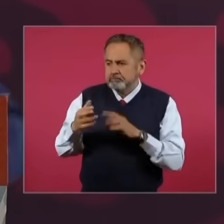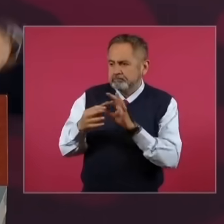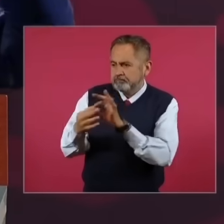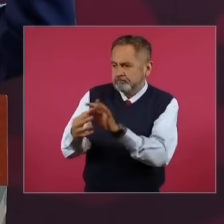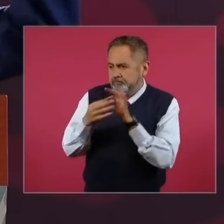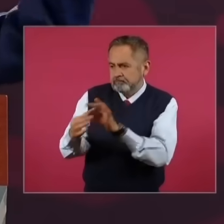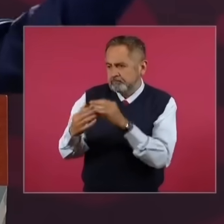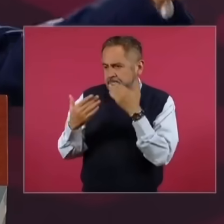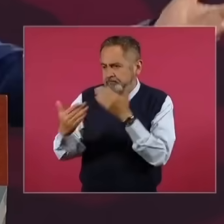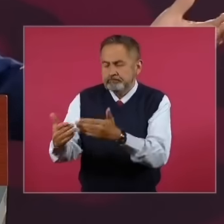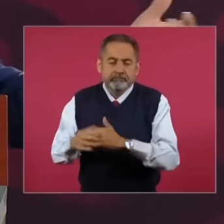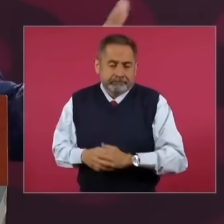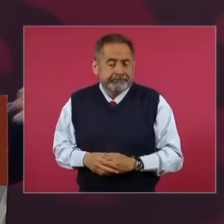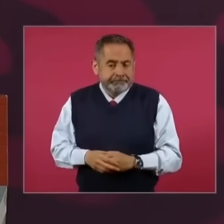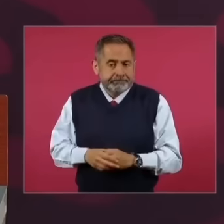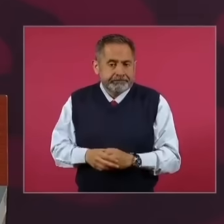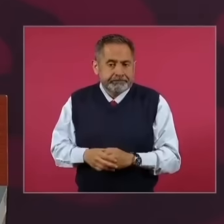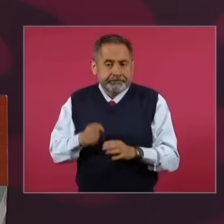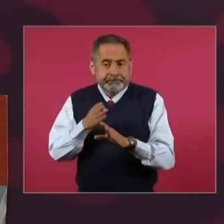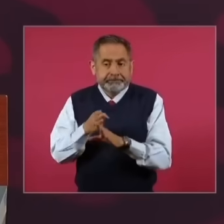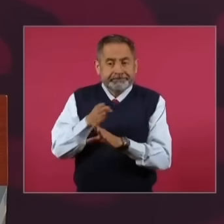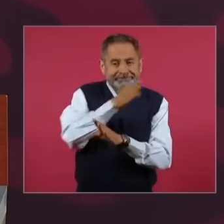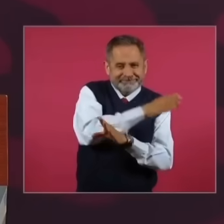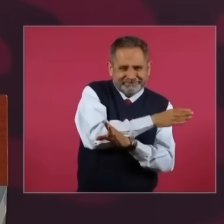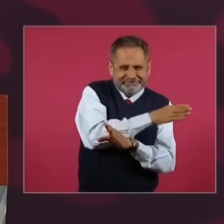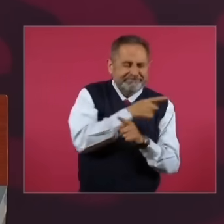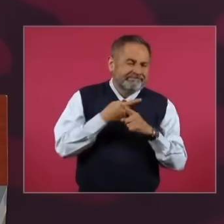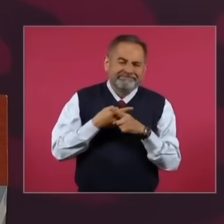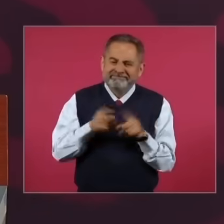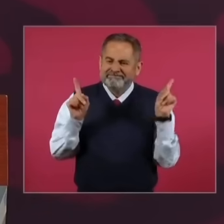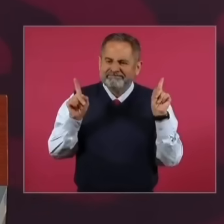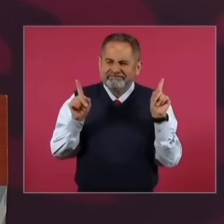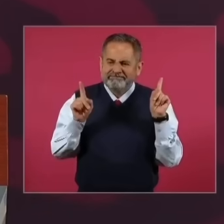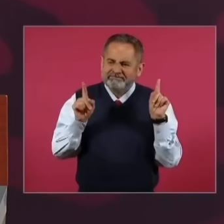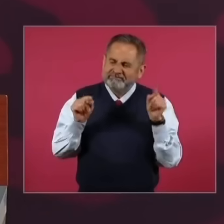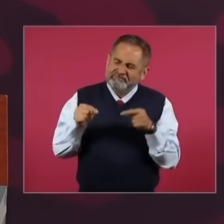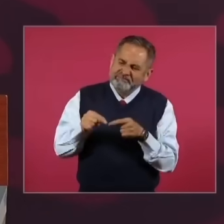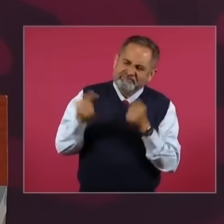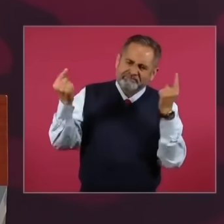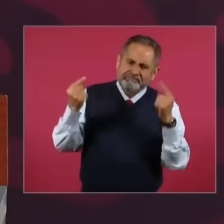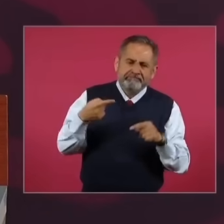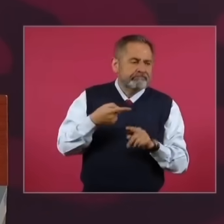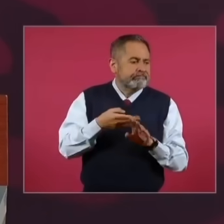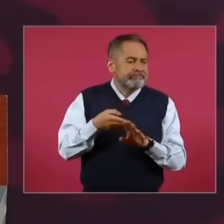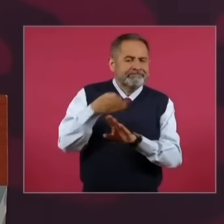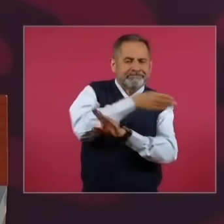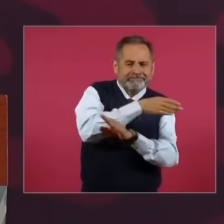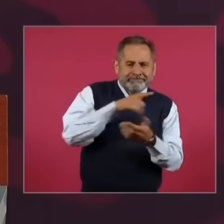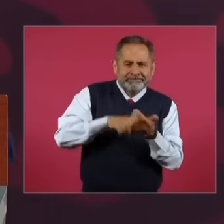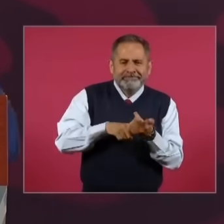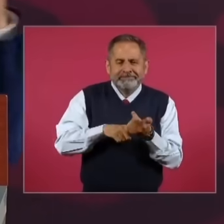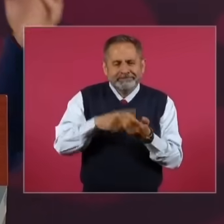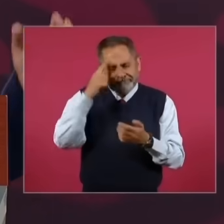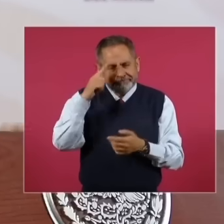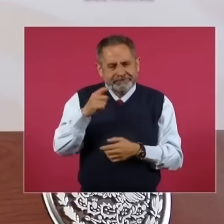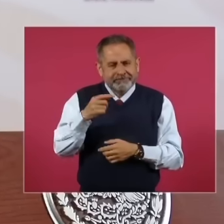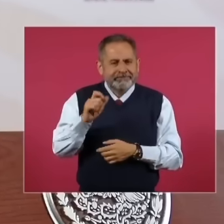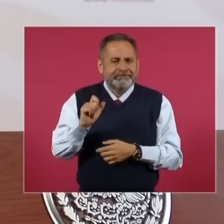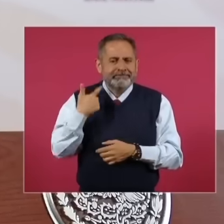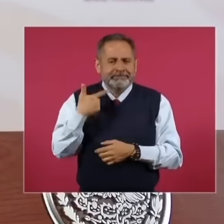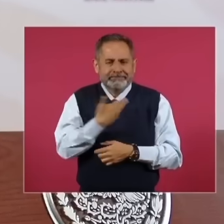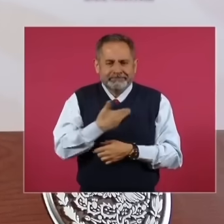México en el Departamento de Estado, y aún así está totalmente confrontado con el presidente, porque ya le dijeron cuáles son las